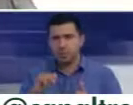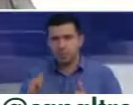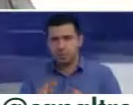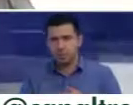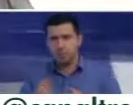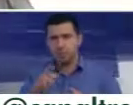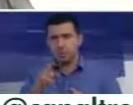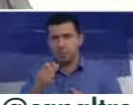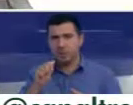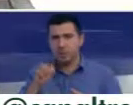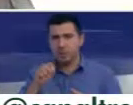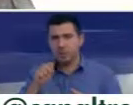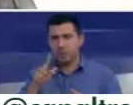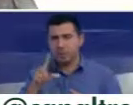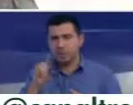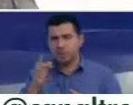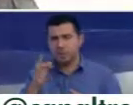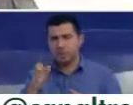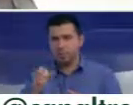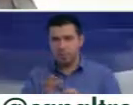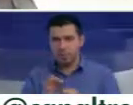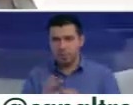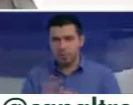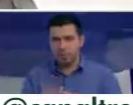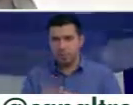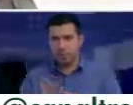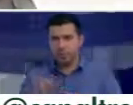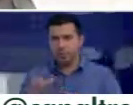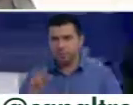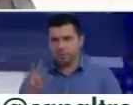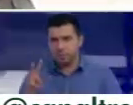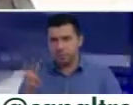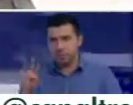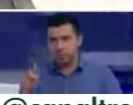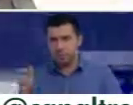información por el momento. Con la cámara de Argemiro Daza, les informó Pilar Velázquez para Oriente Noticias.